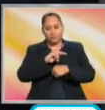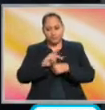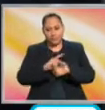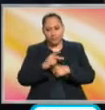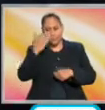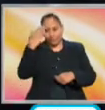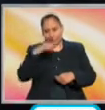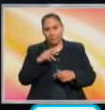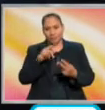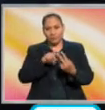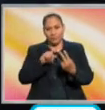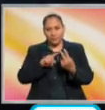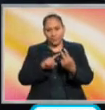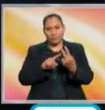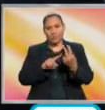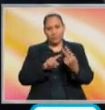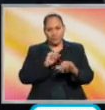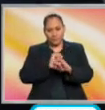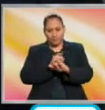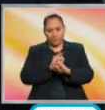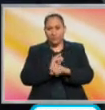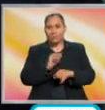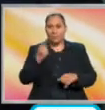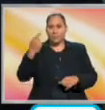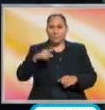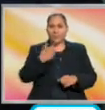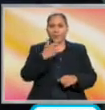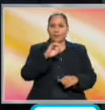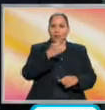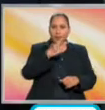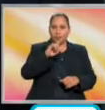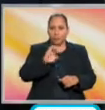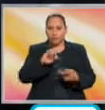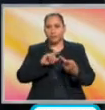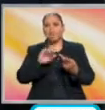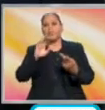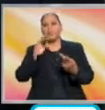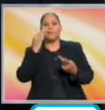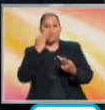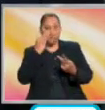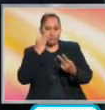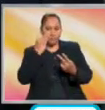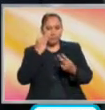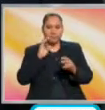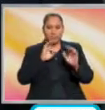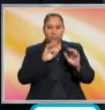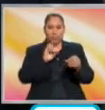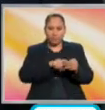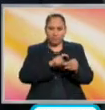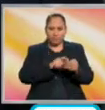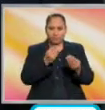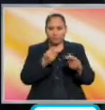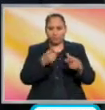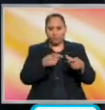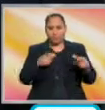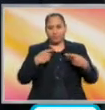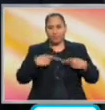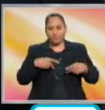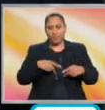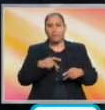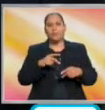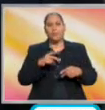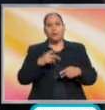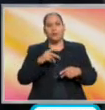país sabemos que hay dos sitios que son, como quien dice, los que mandan, lo que es Google y Facebook, los que más usuarios tienen. Pero de estos dos hay uno que es el